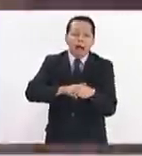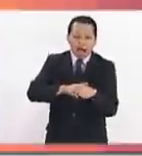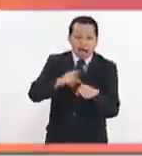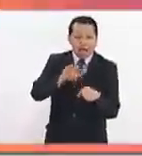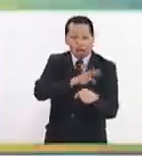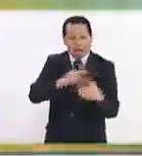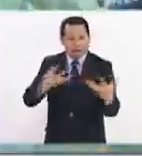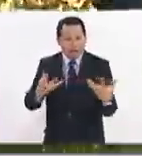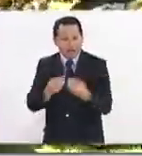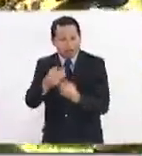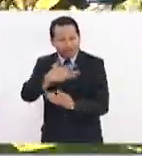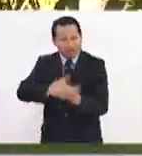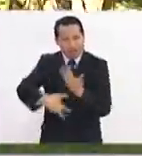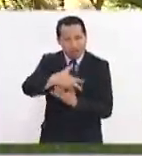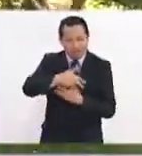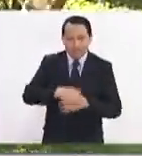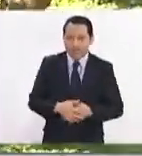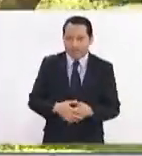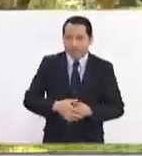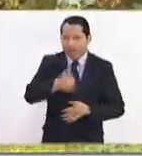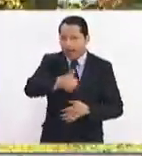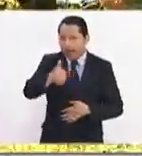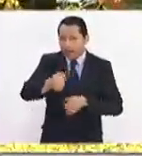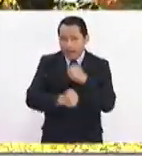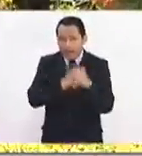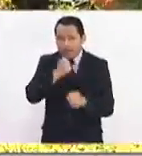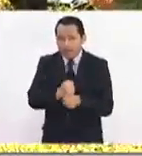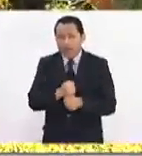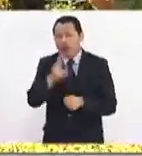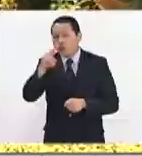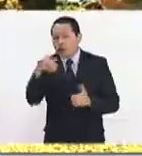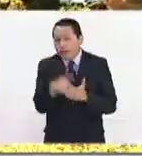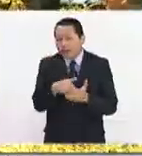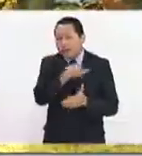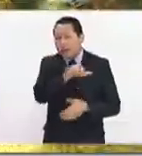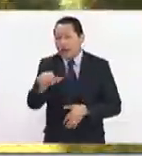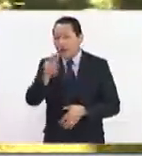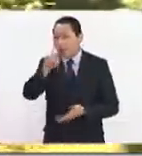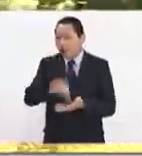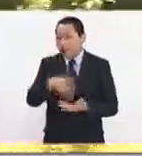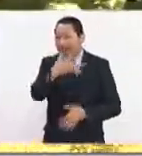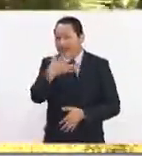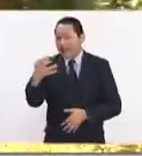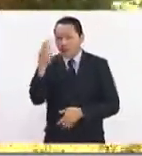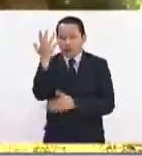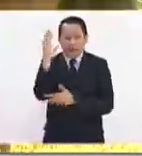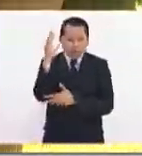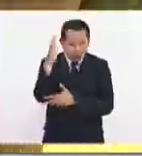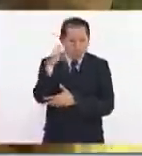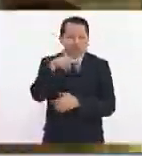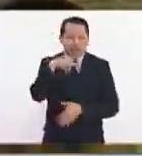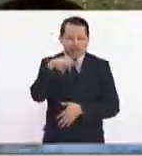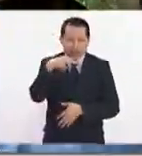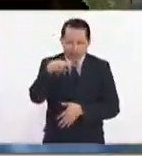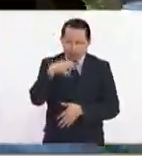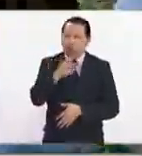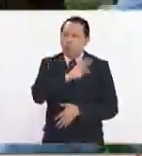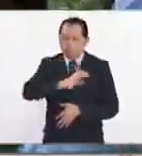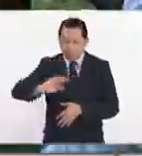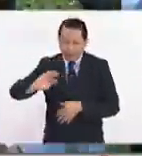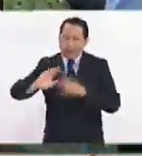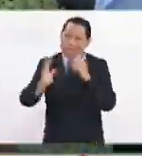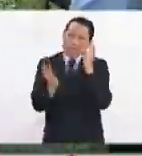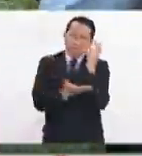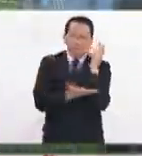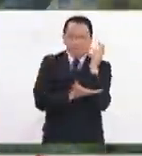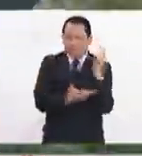didáctica. Cada año se disponen aquí de 2,000 a 2,500 árboles de Navidad para que sean cortados, y cabe